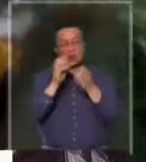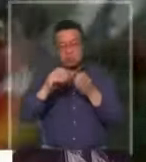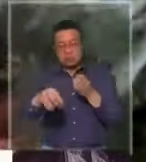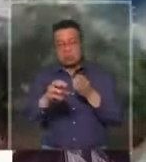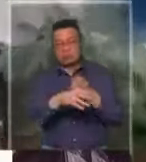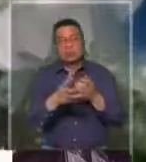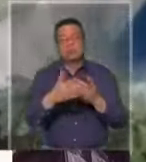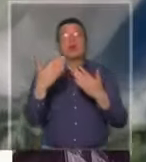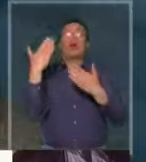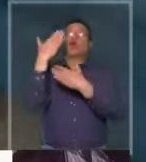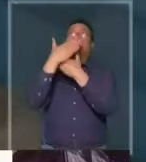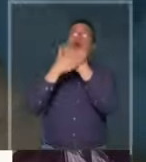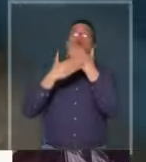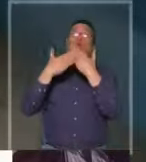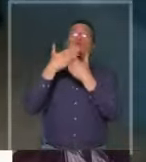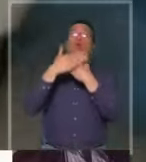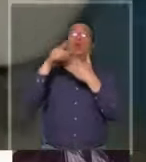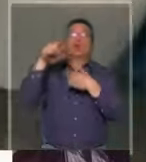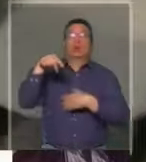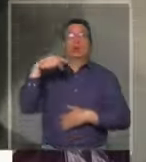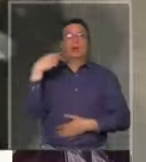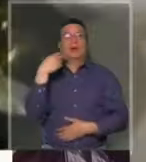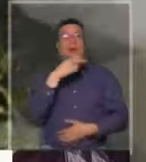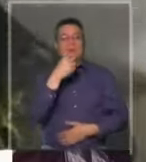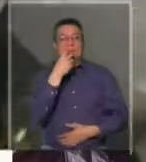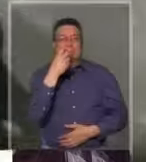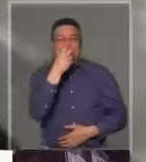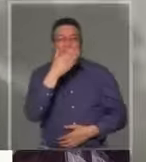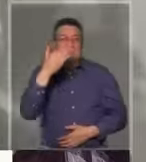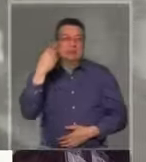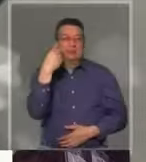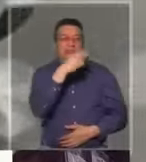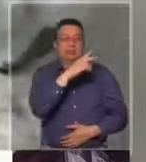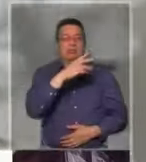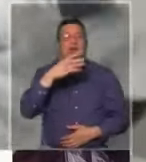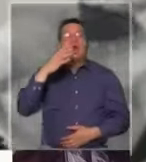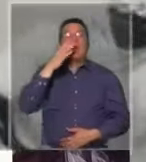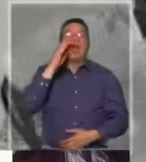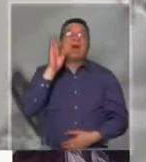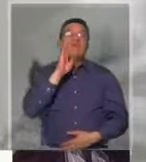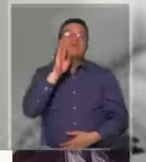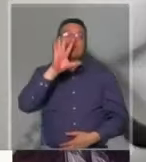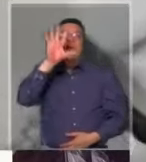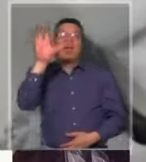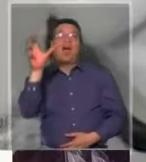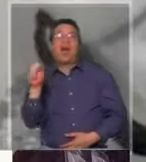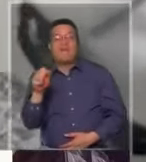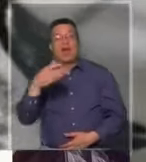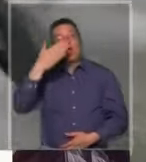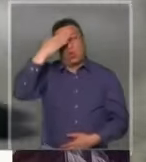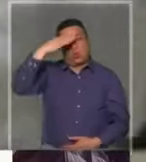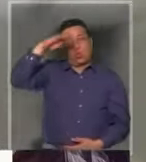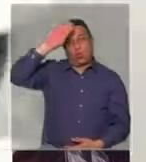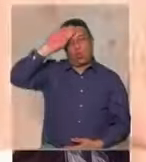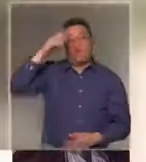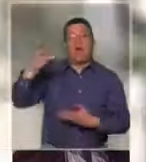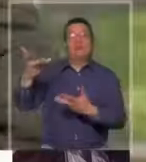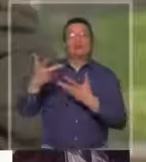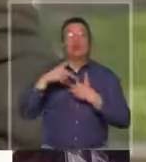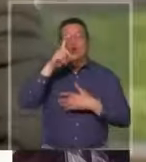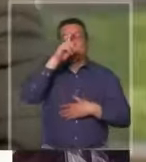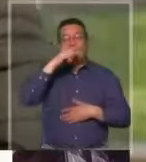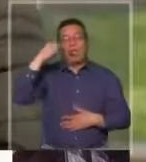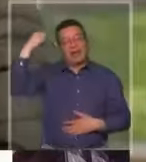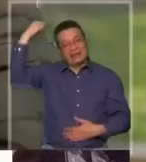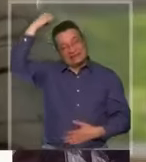protección de los orichas del panteón Yoruba de la santería afrocubana narco santería claro Hay una santería muy especial